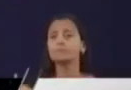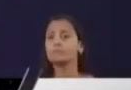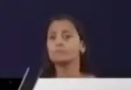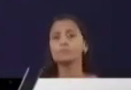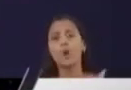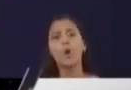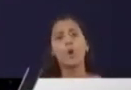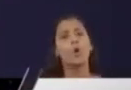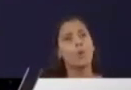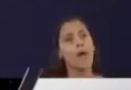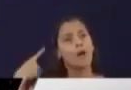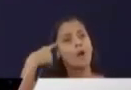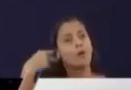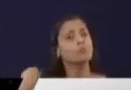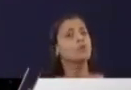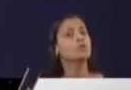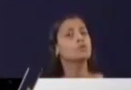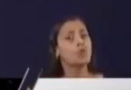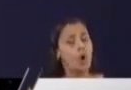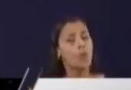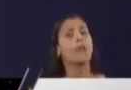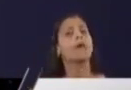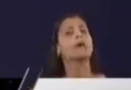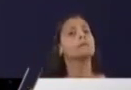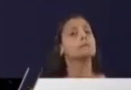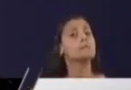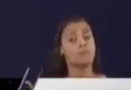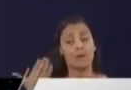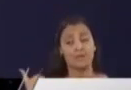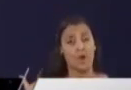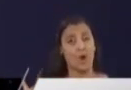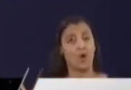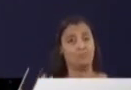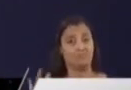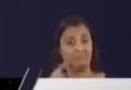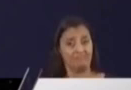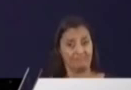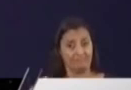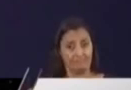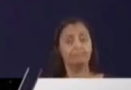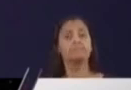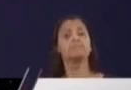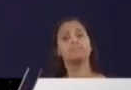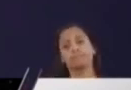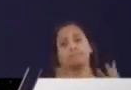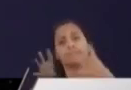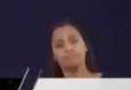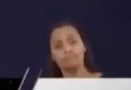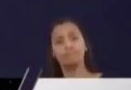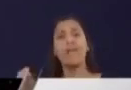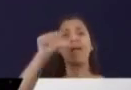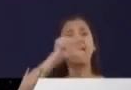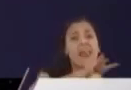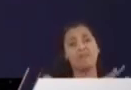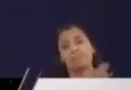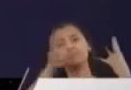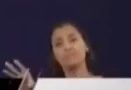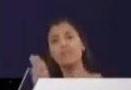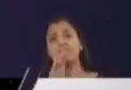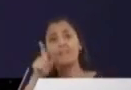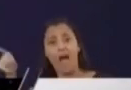posición con respecto a lo que ha ocurrido en estas últimas horas el ataque de Irán